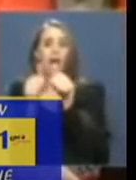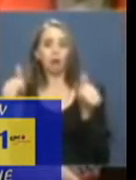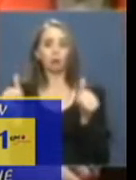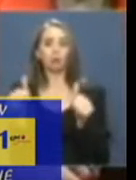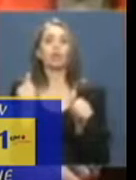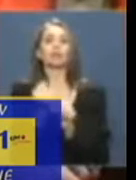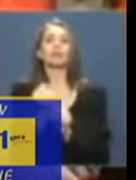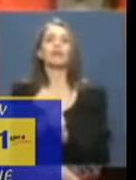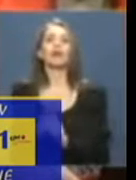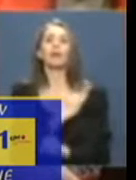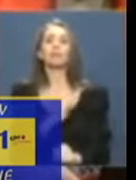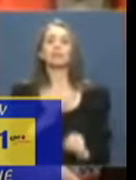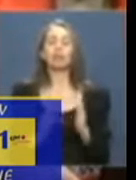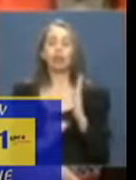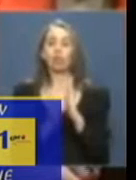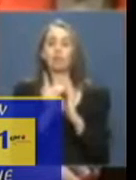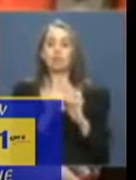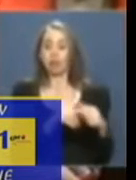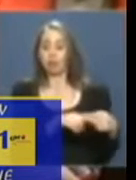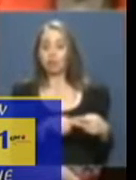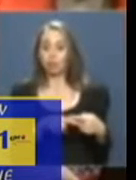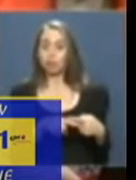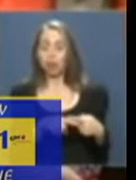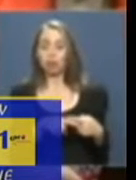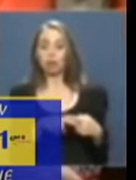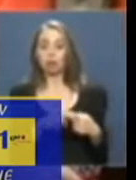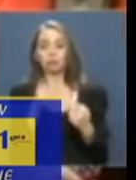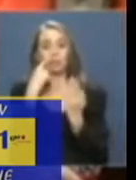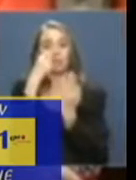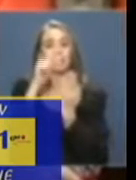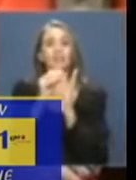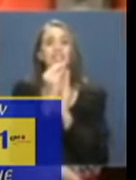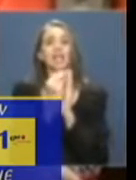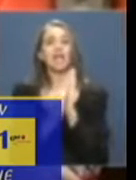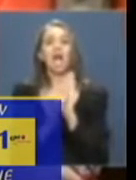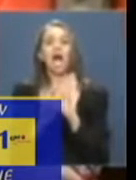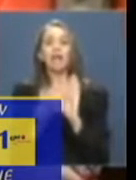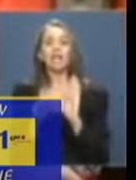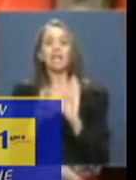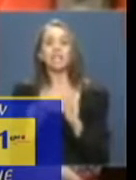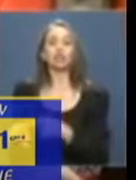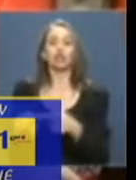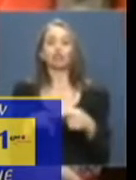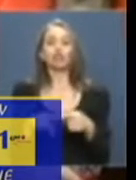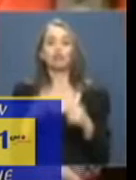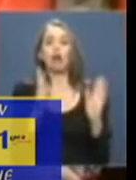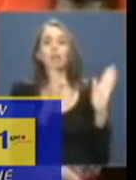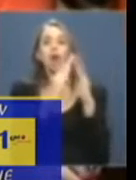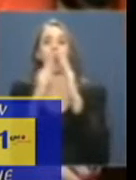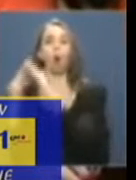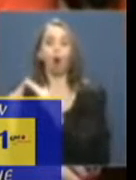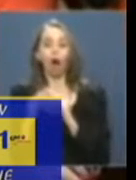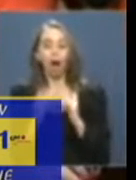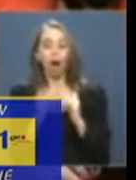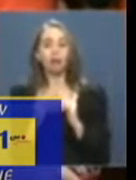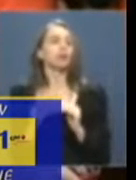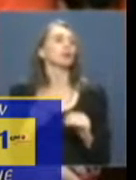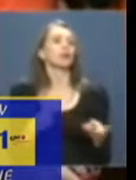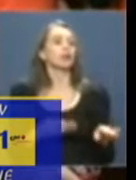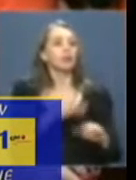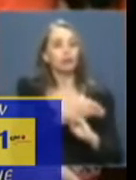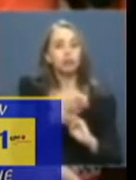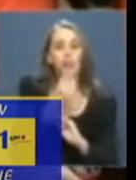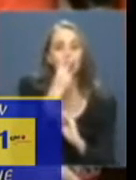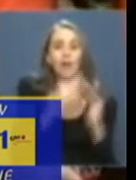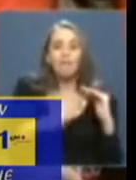desarrollo social para revisar el registro social de hogares lamentablemente nuestros recorridos por diversos